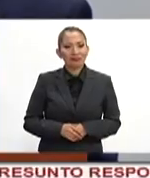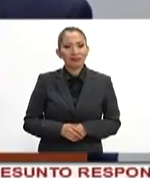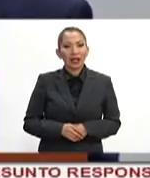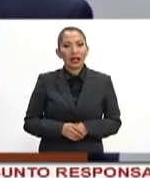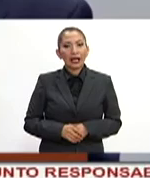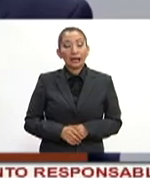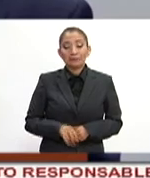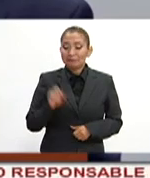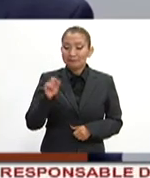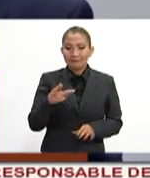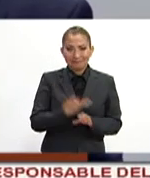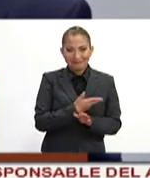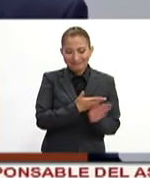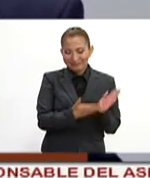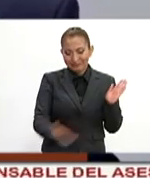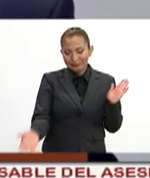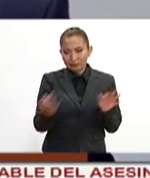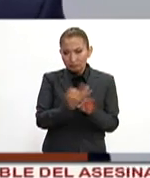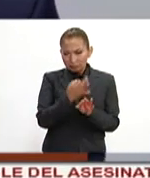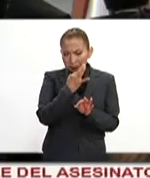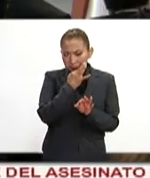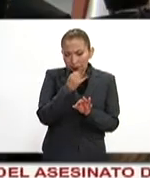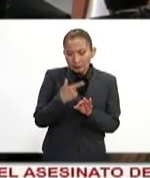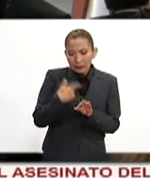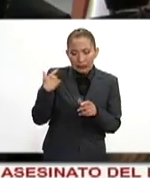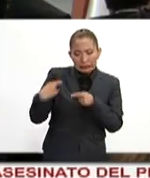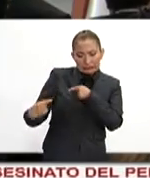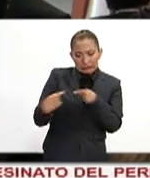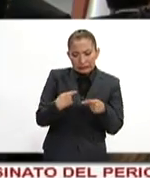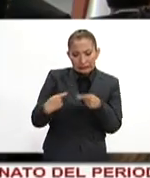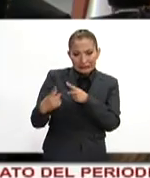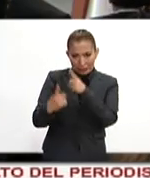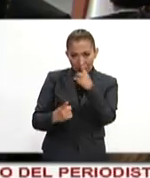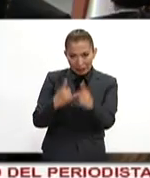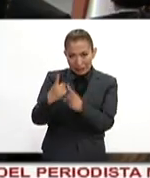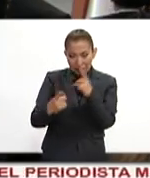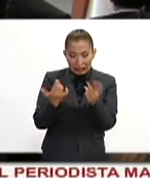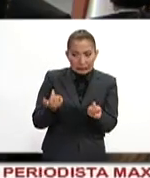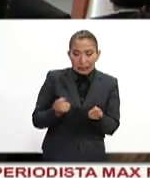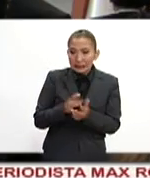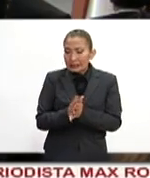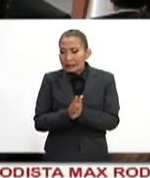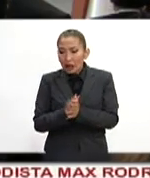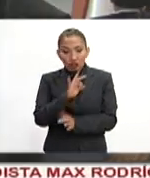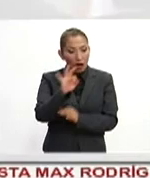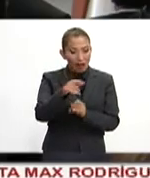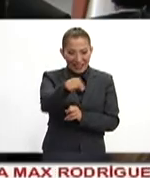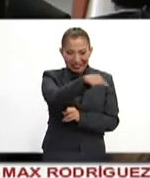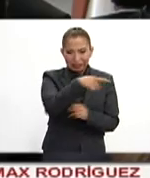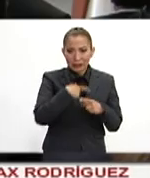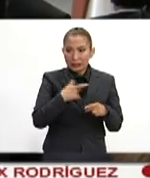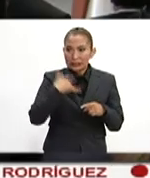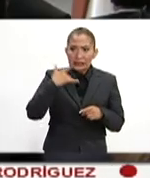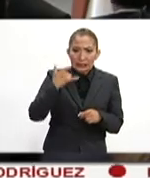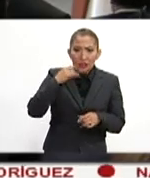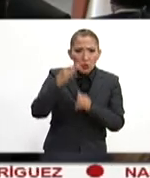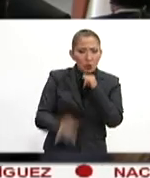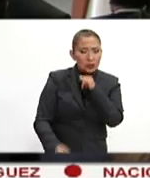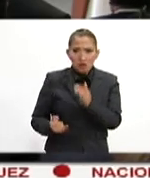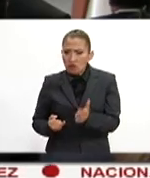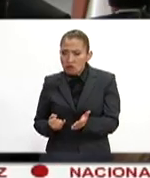Y al igual que sucede en los últimos minutos de una contienda deportiva, todos los atletas hacen un esfuerzo